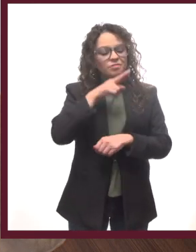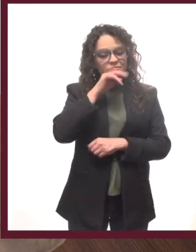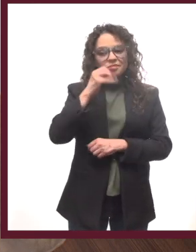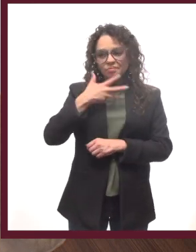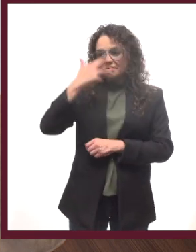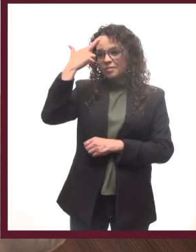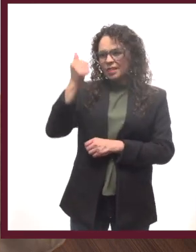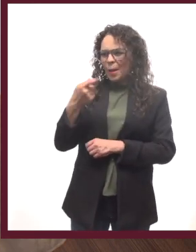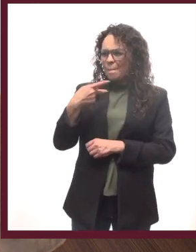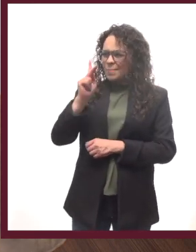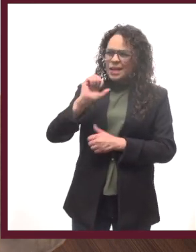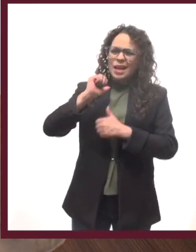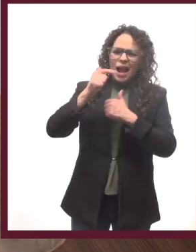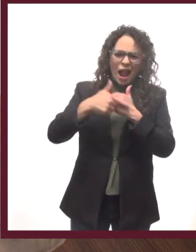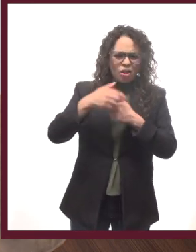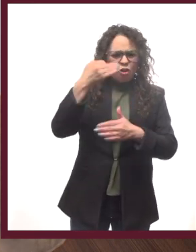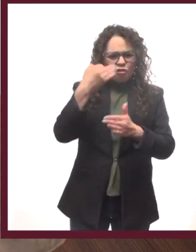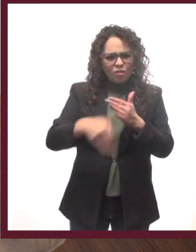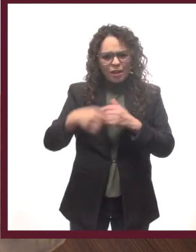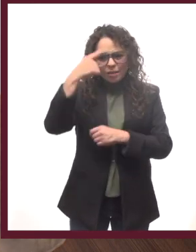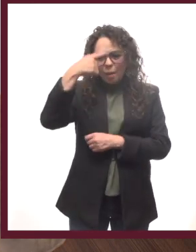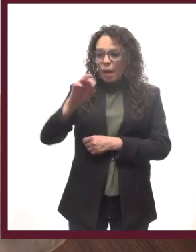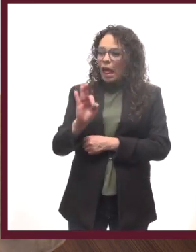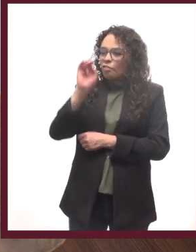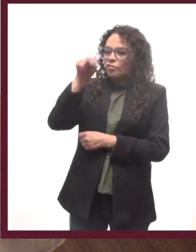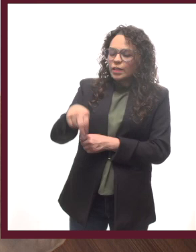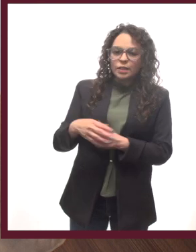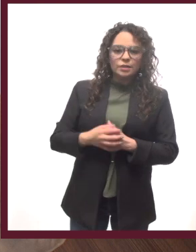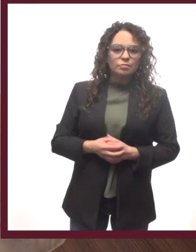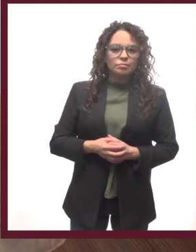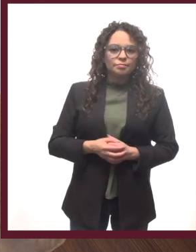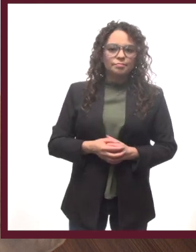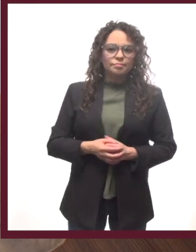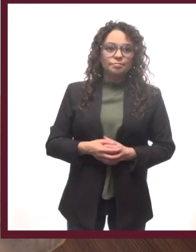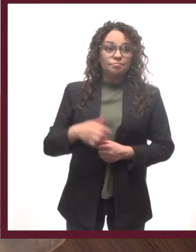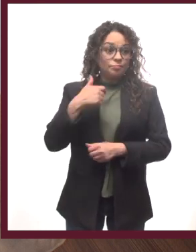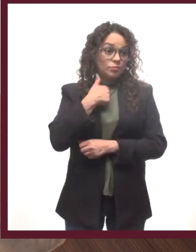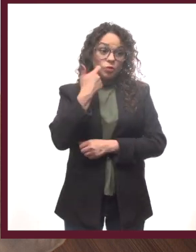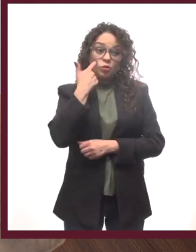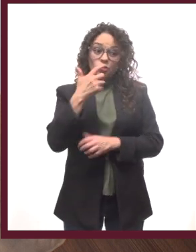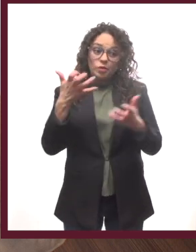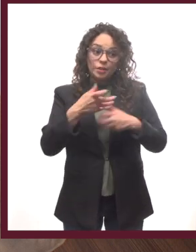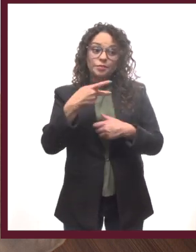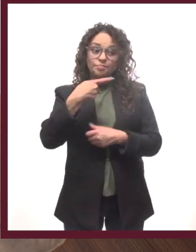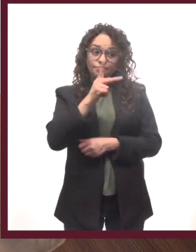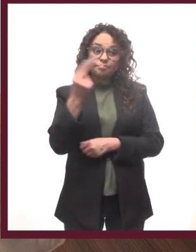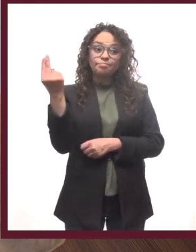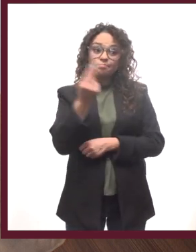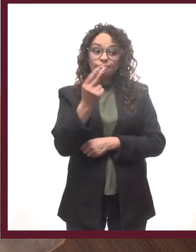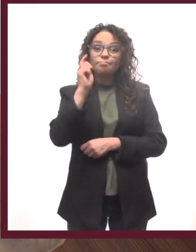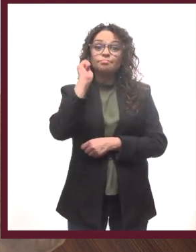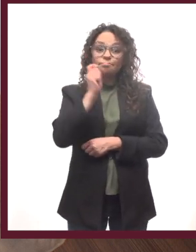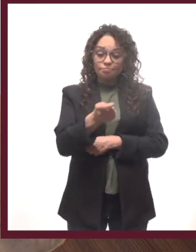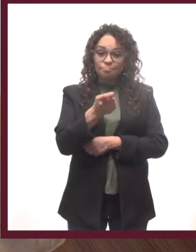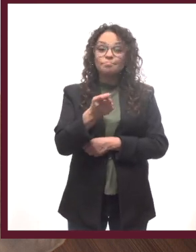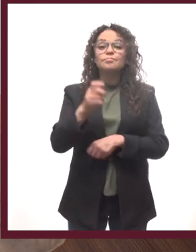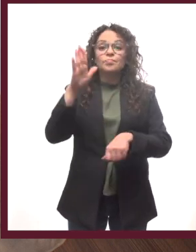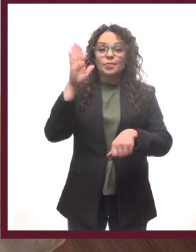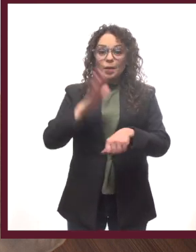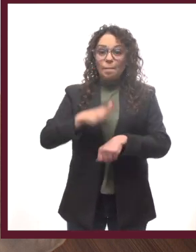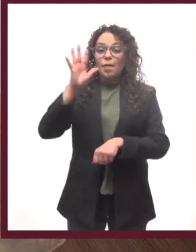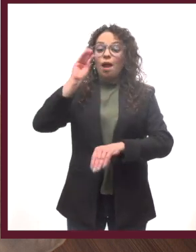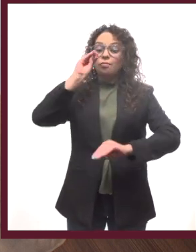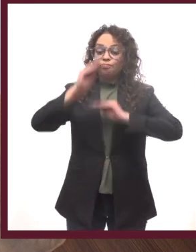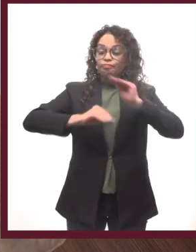Sí, sí está mejor, pero no sé, como que algo le falta al final. No quería hacer esto, pero tendremos que sacar la